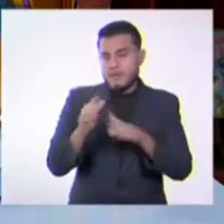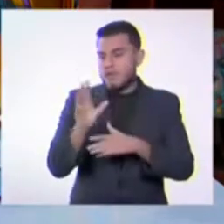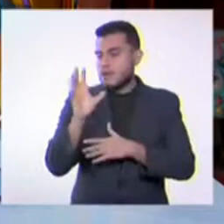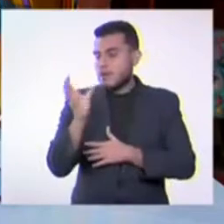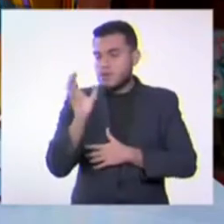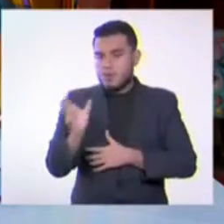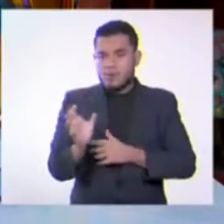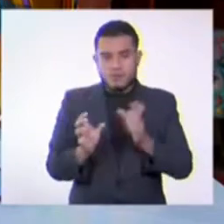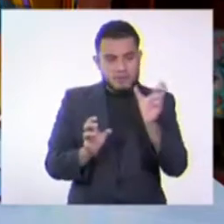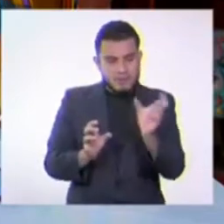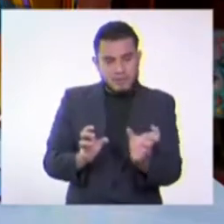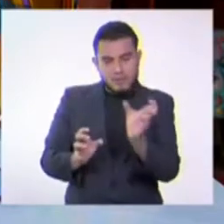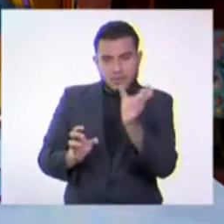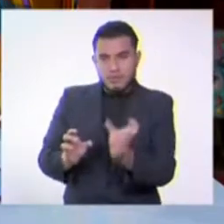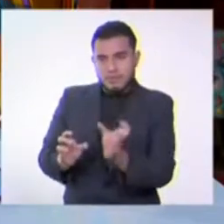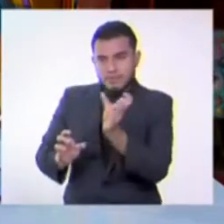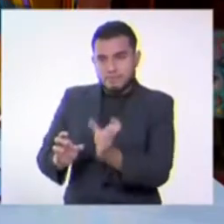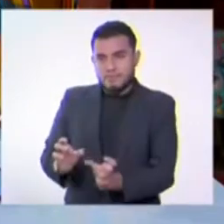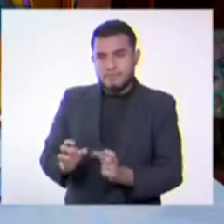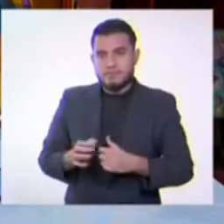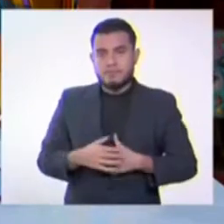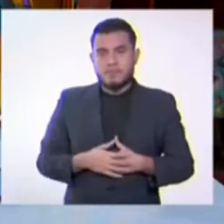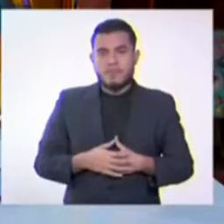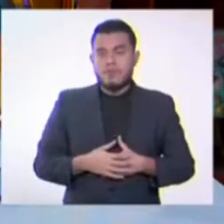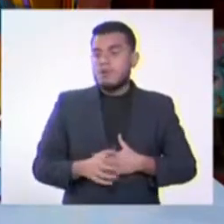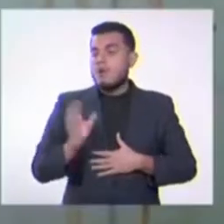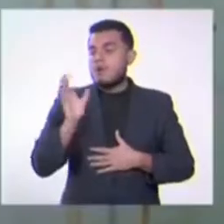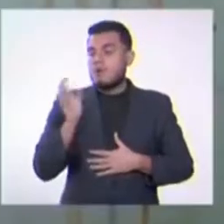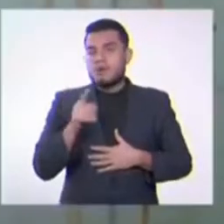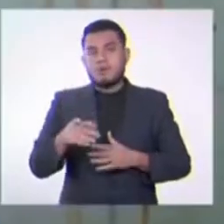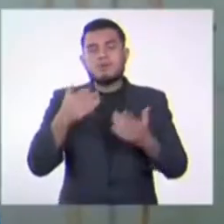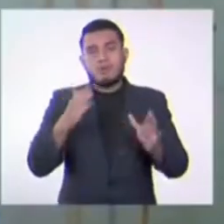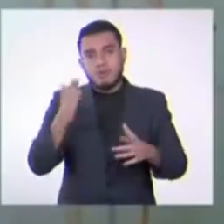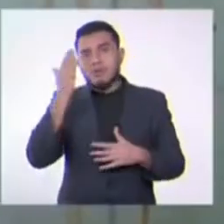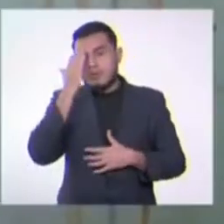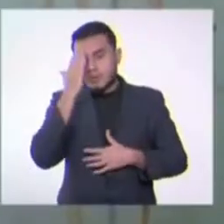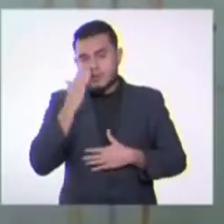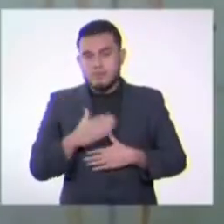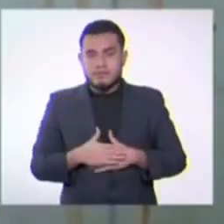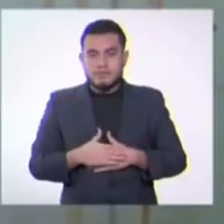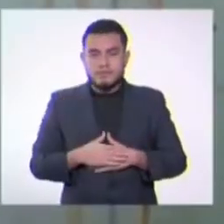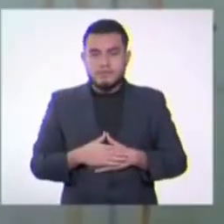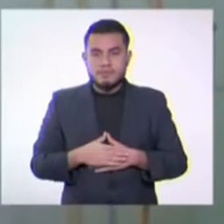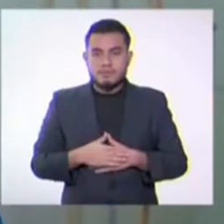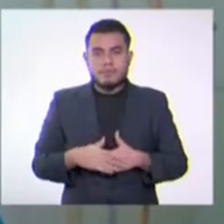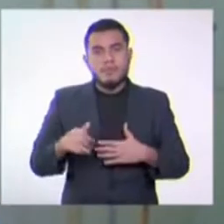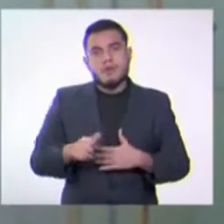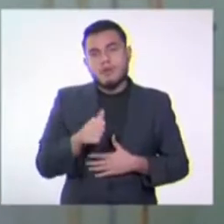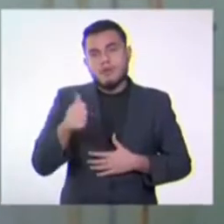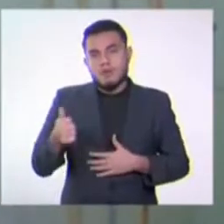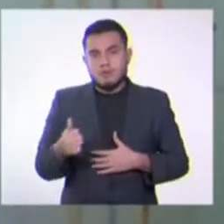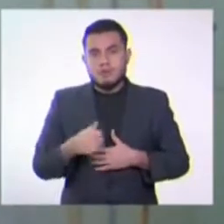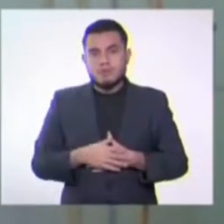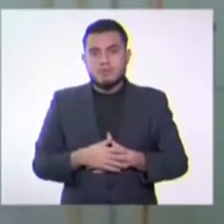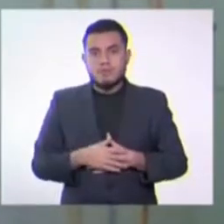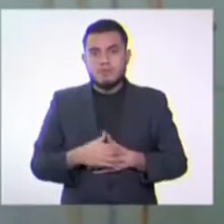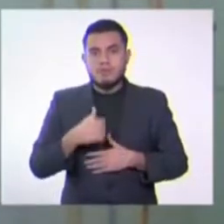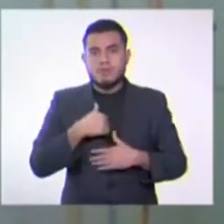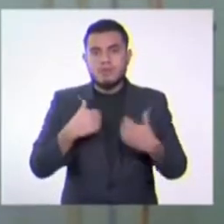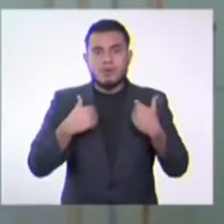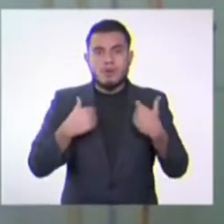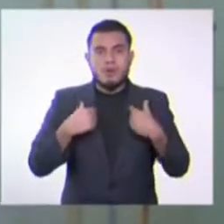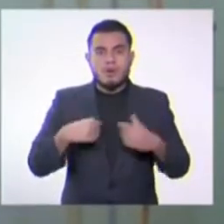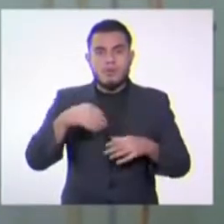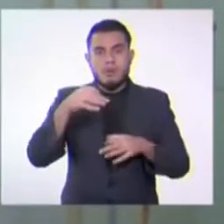colores, diferentes tonalidades, los colores que tú ya conoces. Y en el otro extremo tengo papel